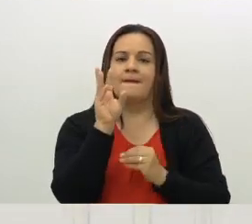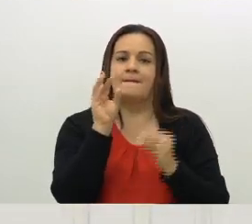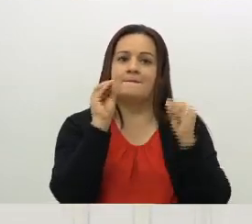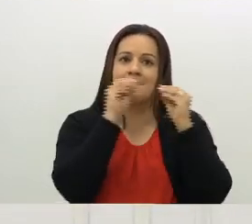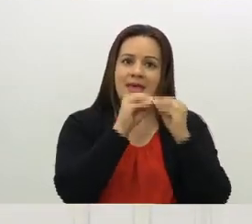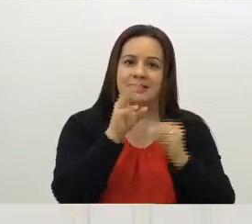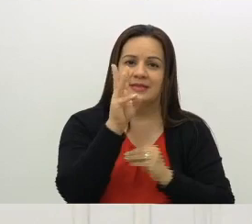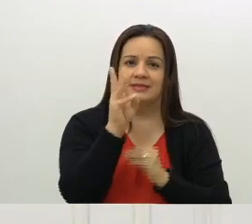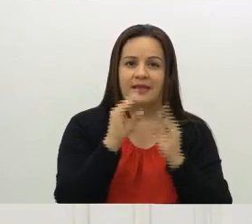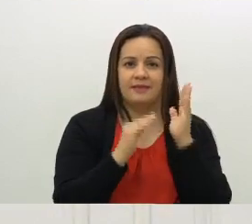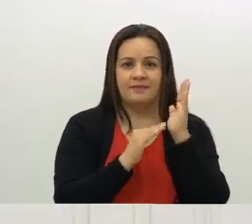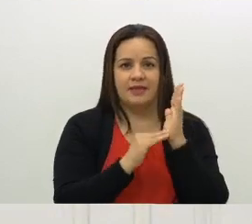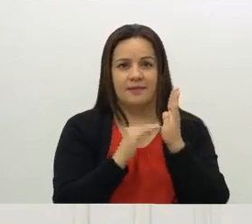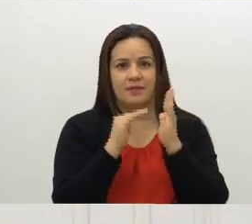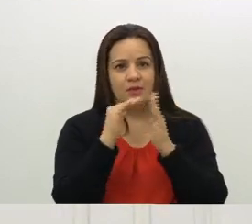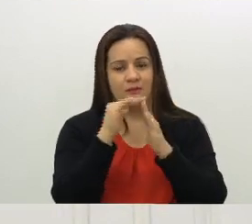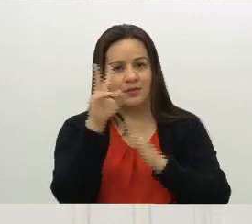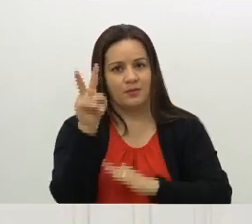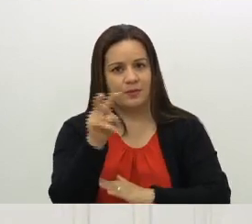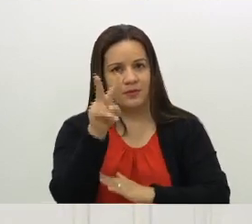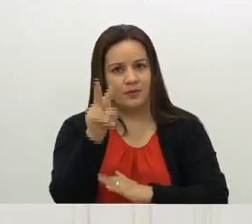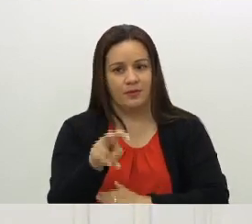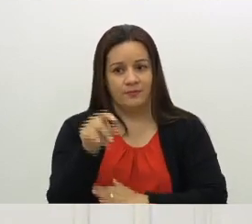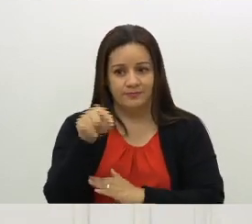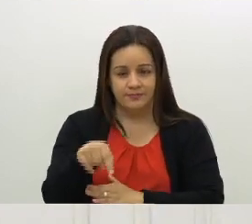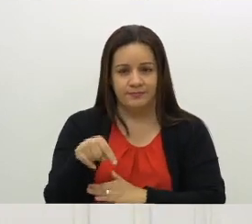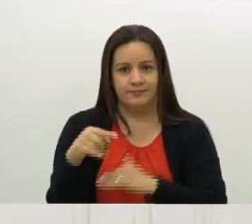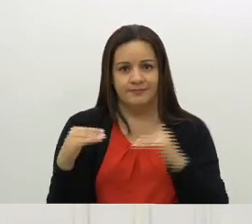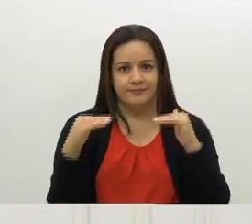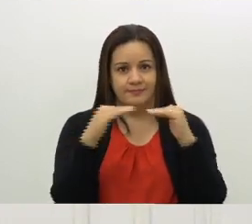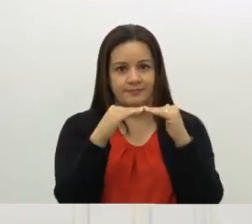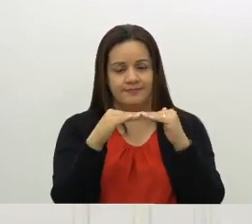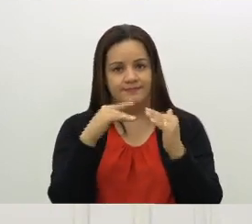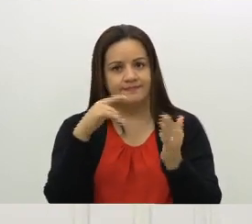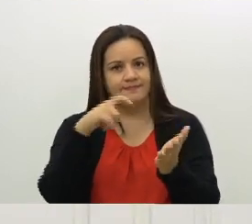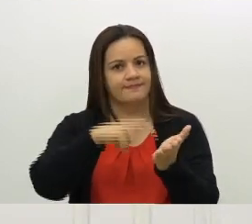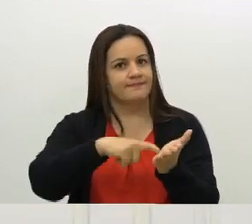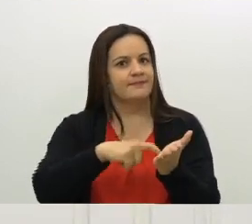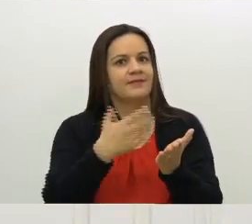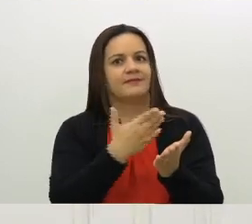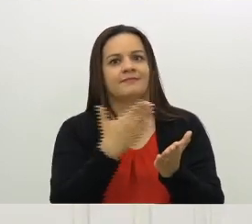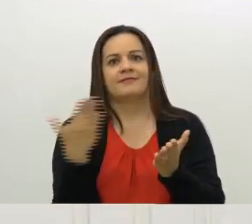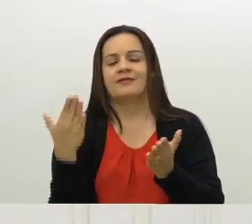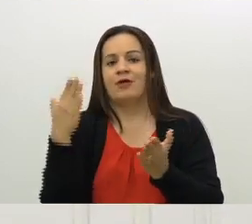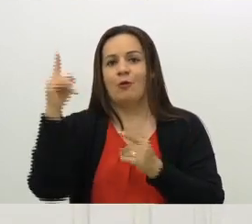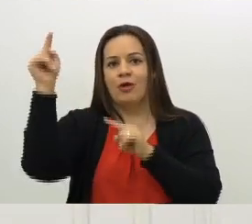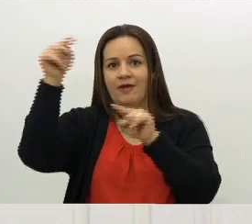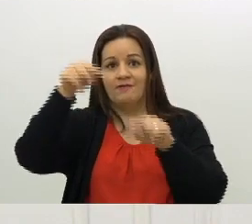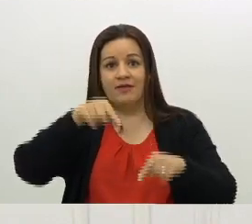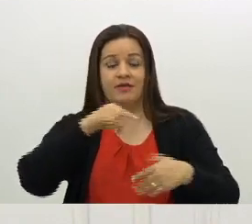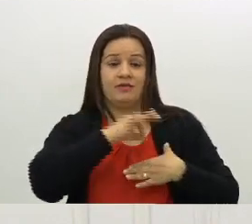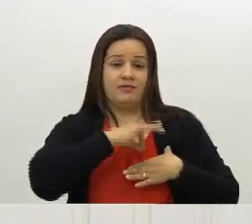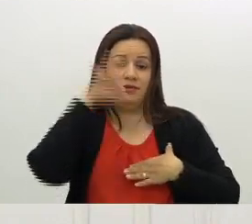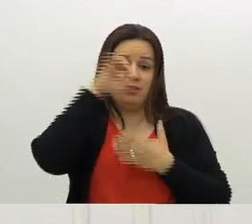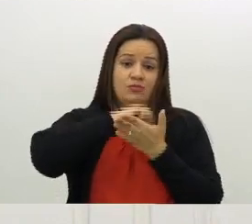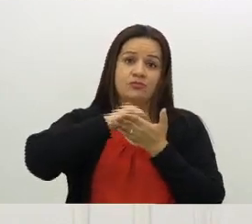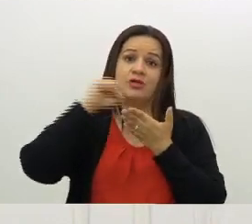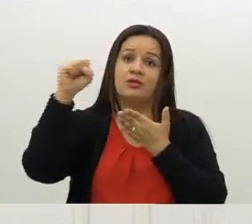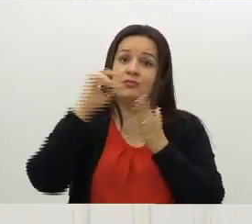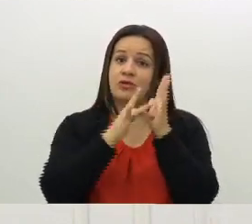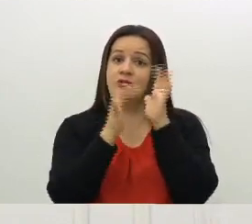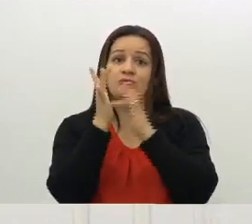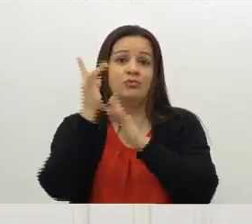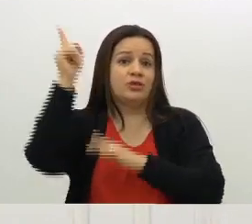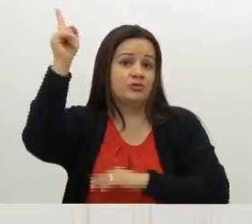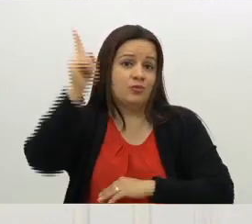en las que básicamente, digamos, en ese nivel de deuda, ni aunque baje el Espíritu Santo y Jesucristo van a poder administrar eso.